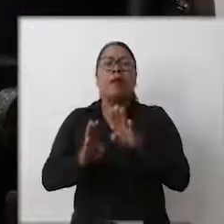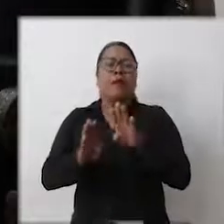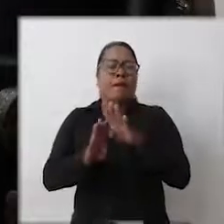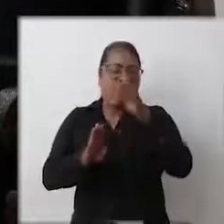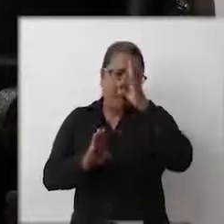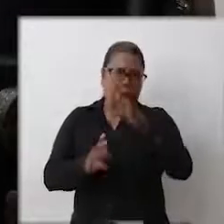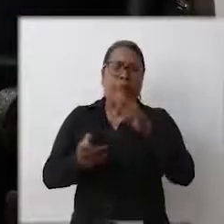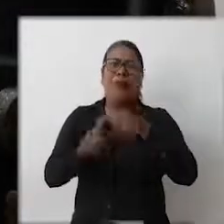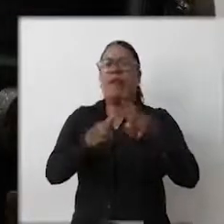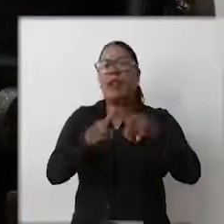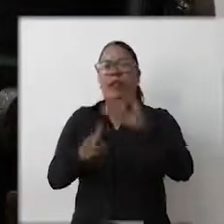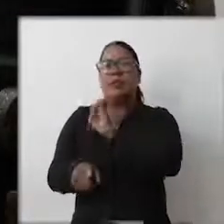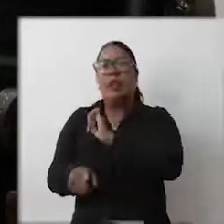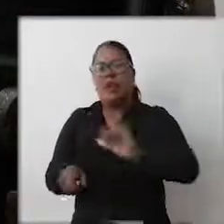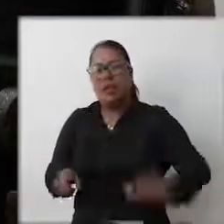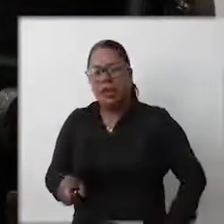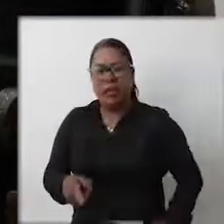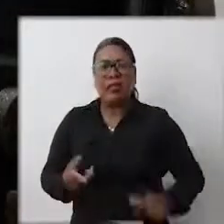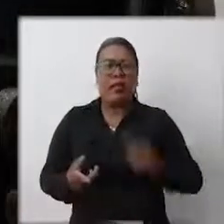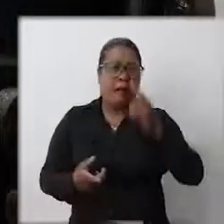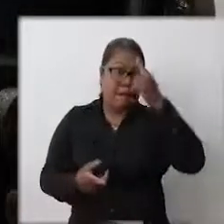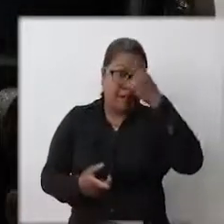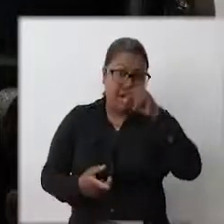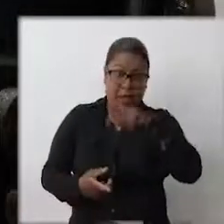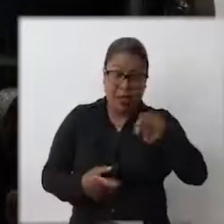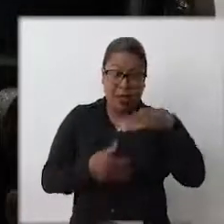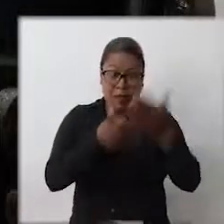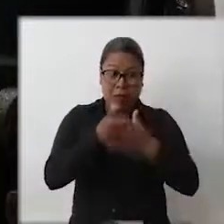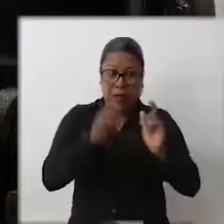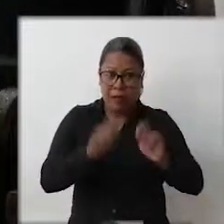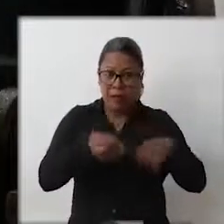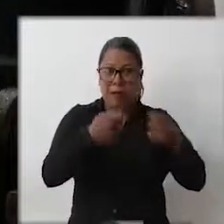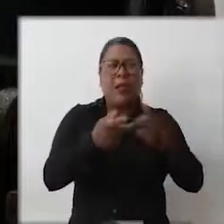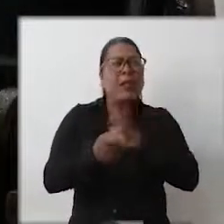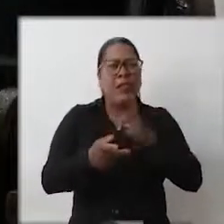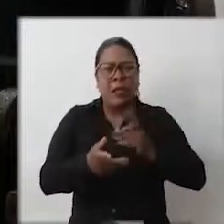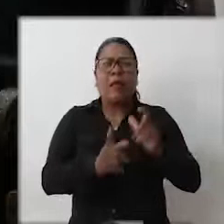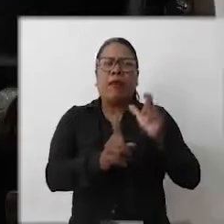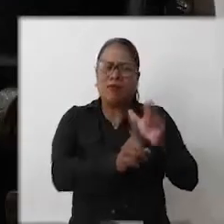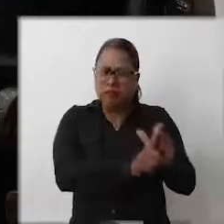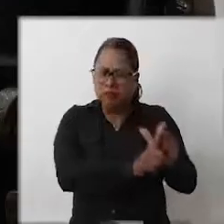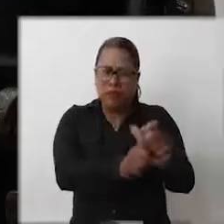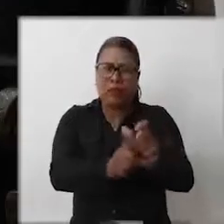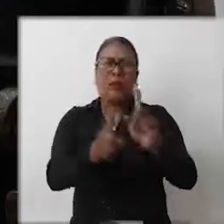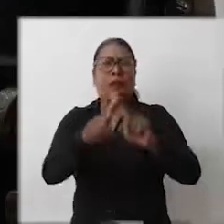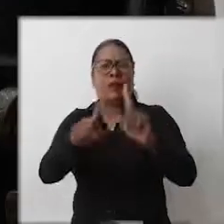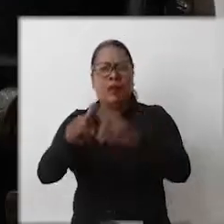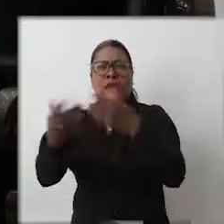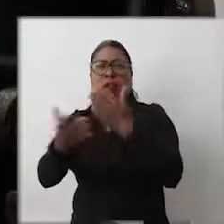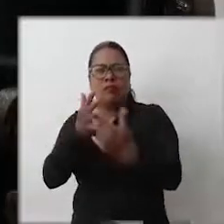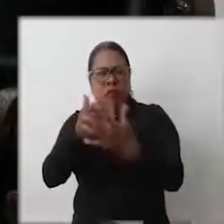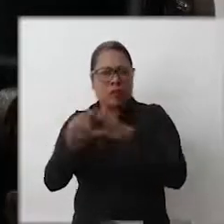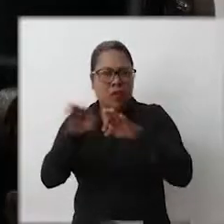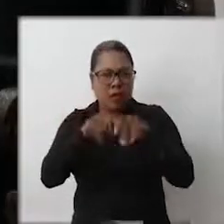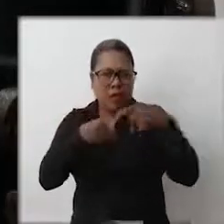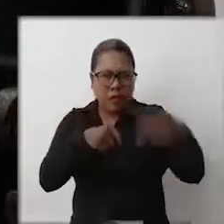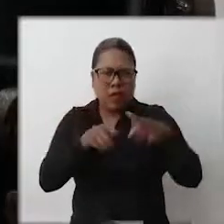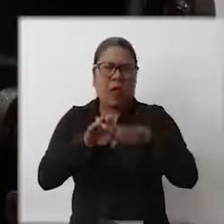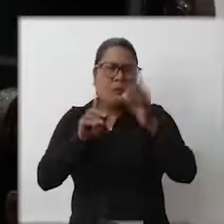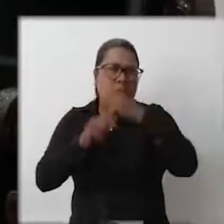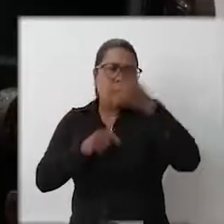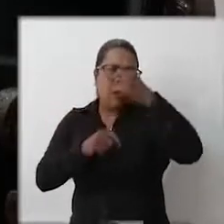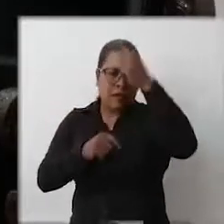e histórica. Por lo tanto, aprovecho la ocasión para felicitar a todas y todos quienes integran las